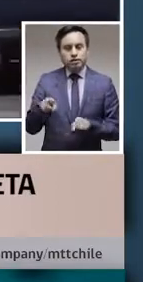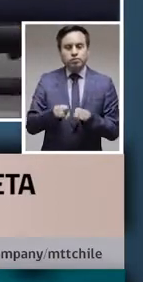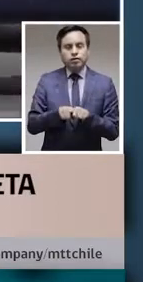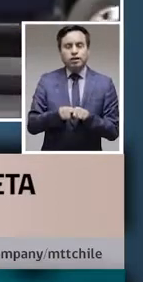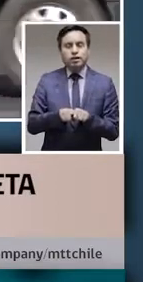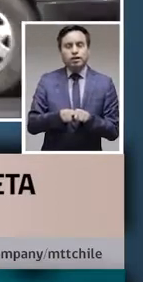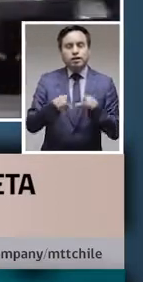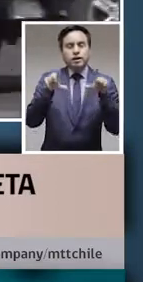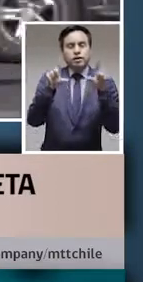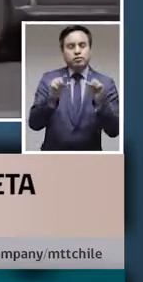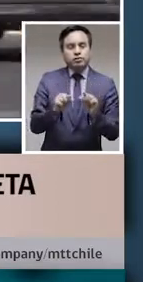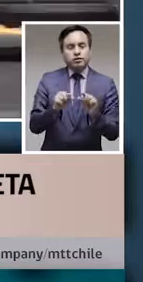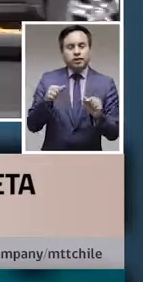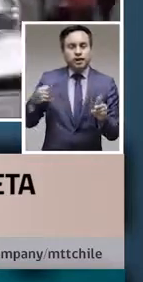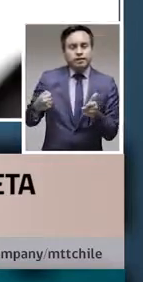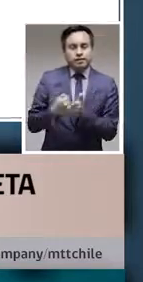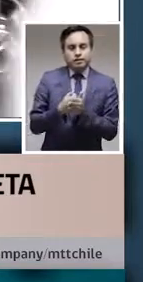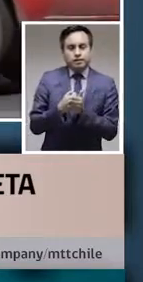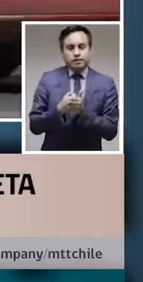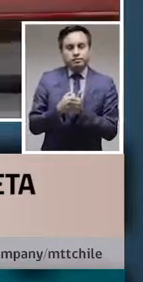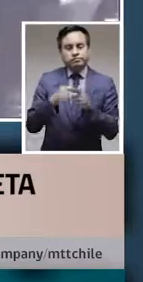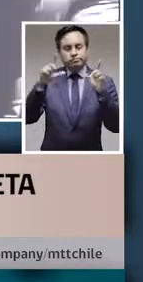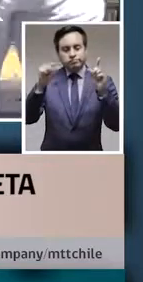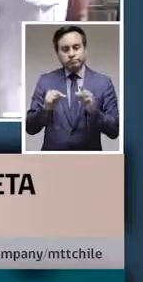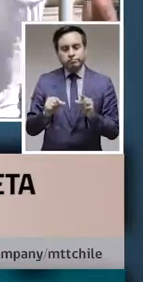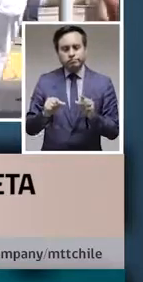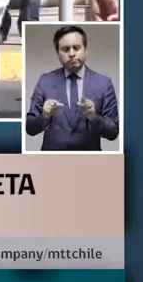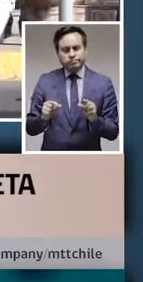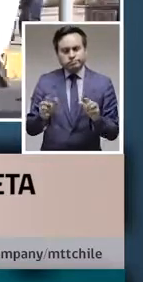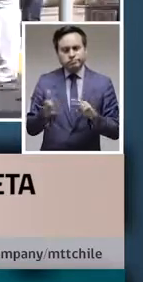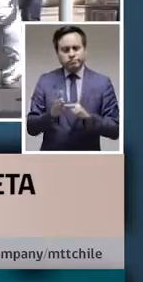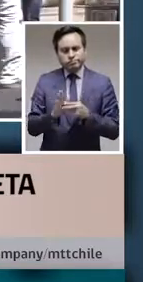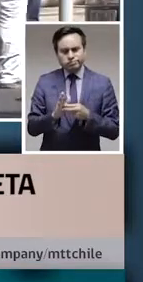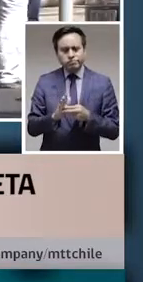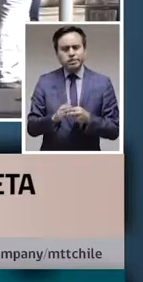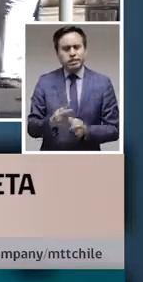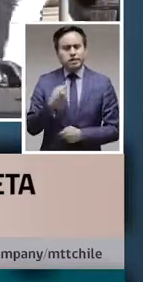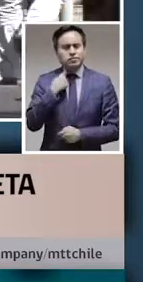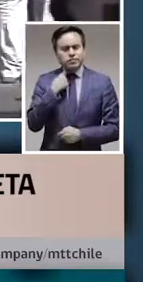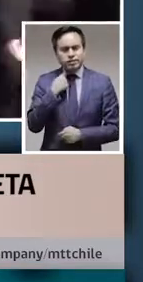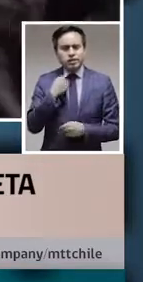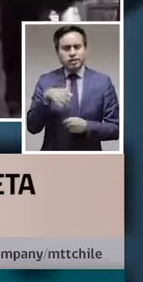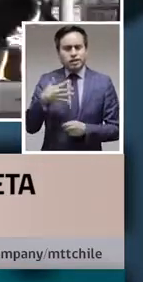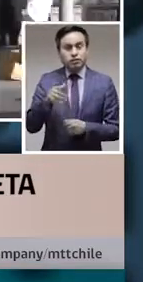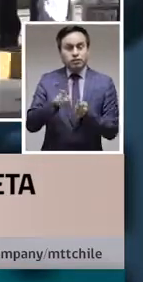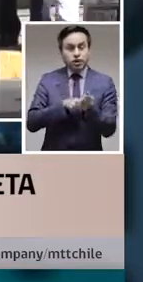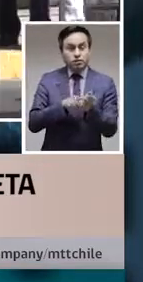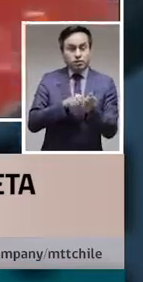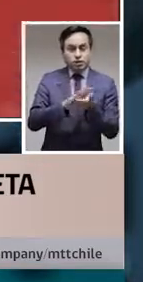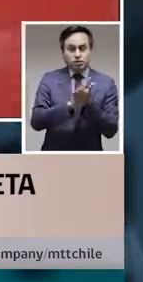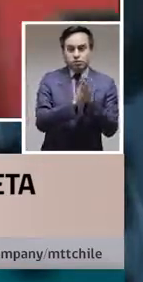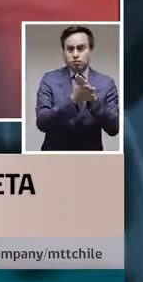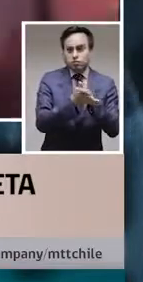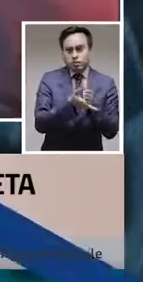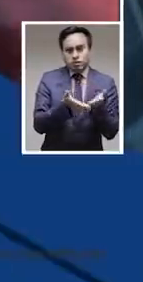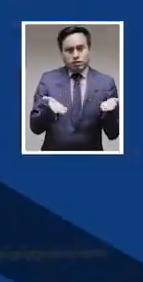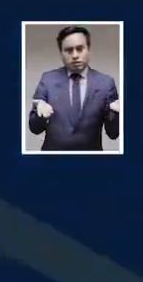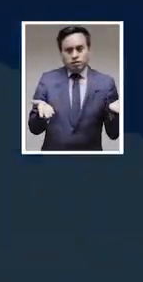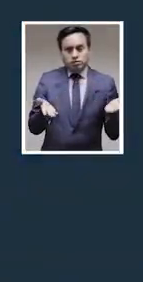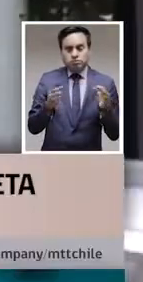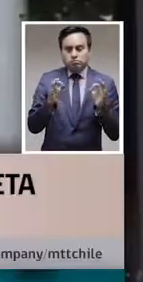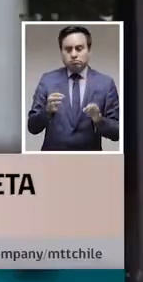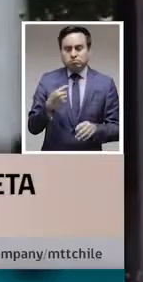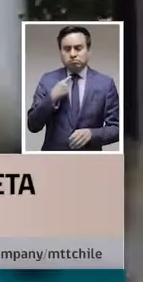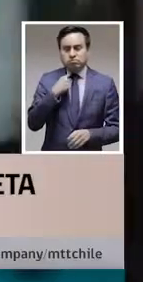reducir accidentes y reducir impactos que afectan tan duramente a familias completas cuando